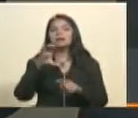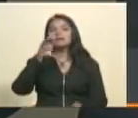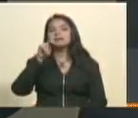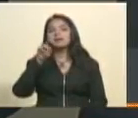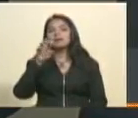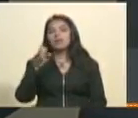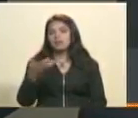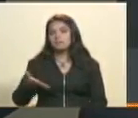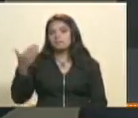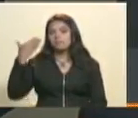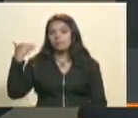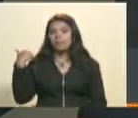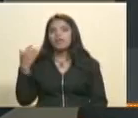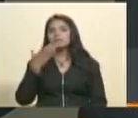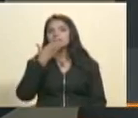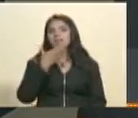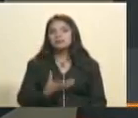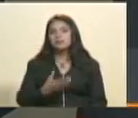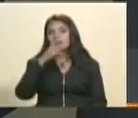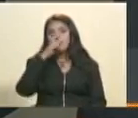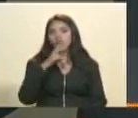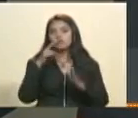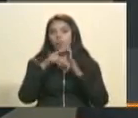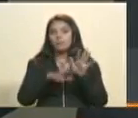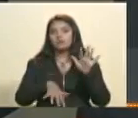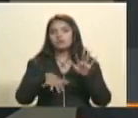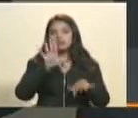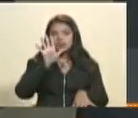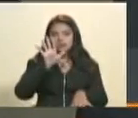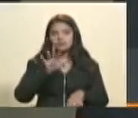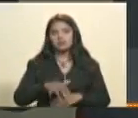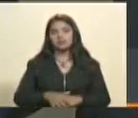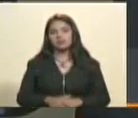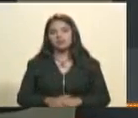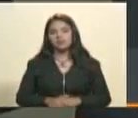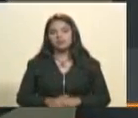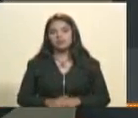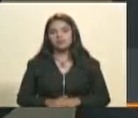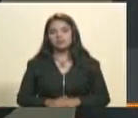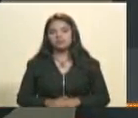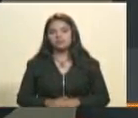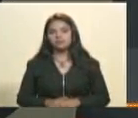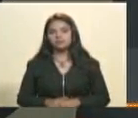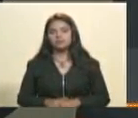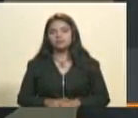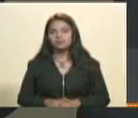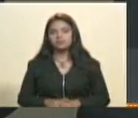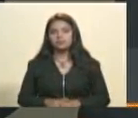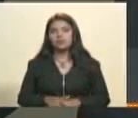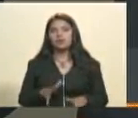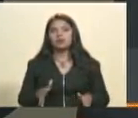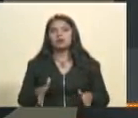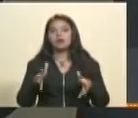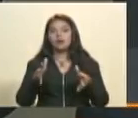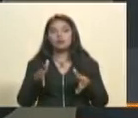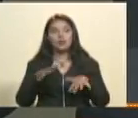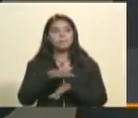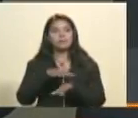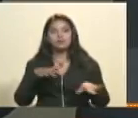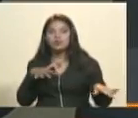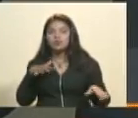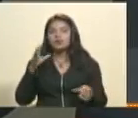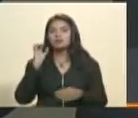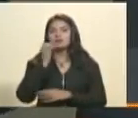Electoral cuando en diciembre del año 2015 el factor político que ganó la mayoría de la